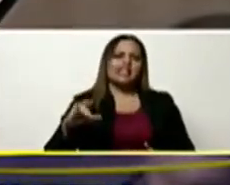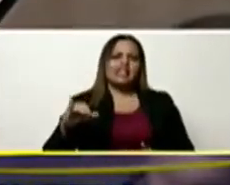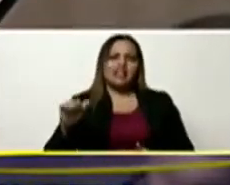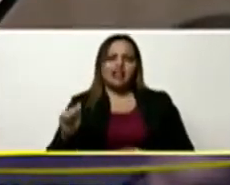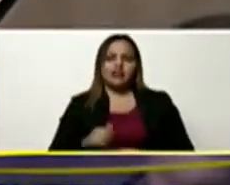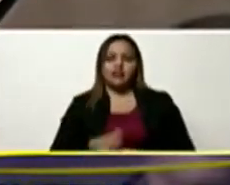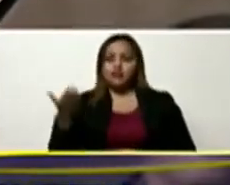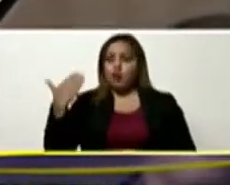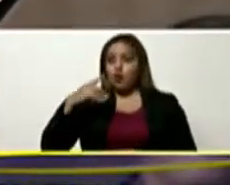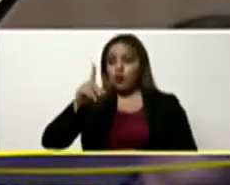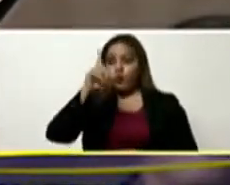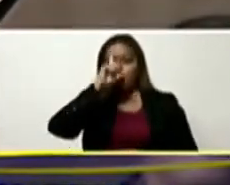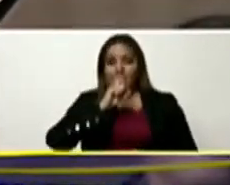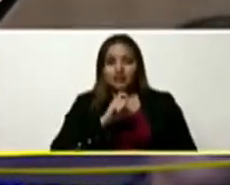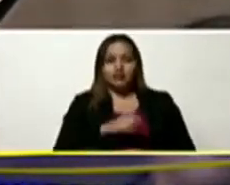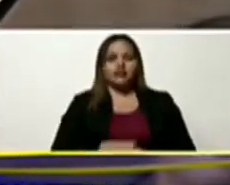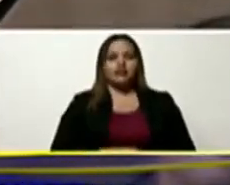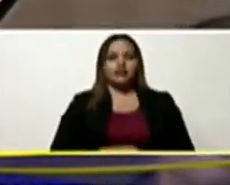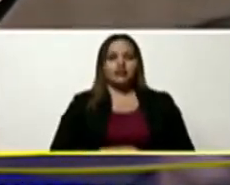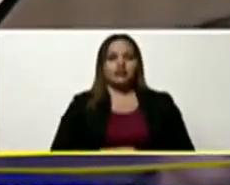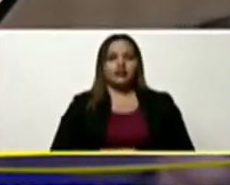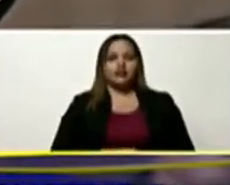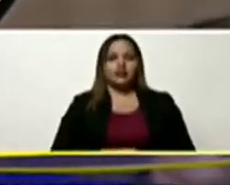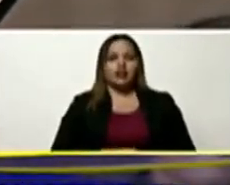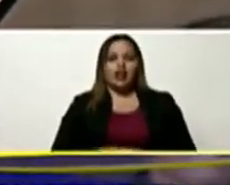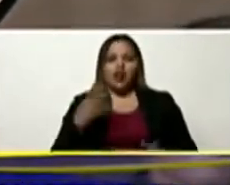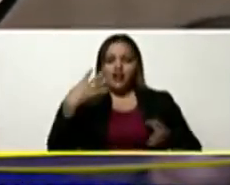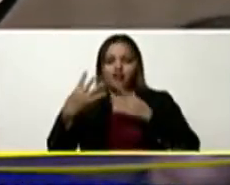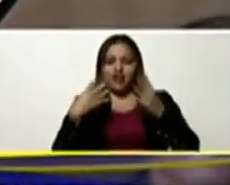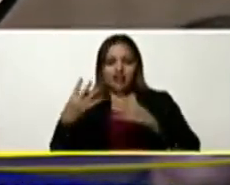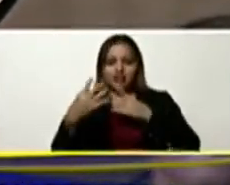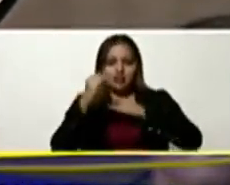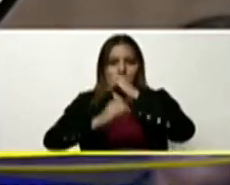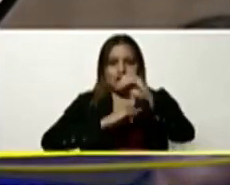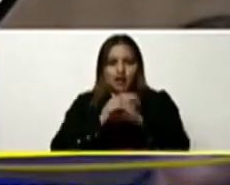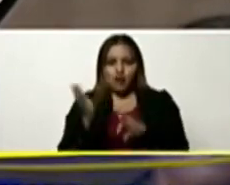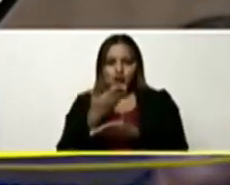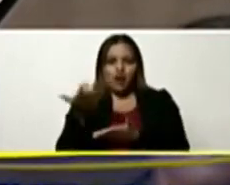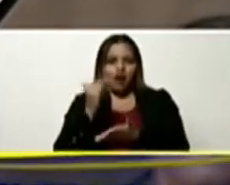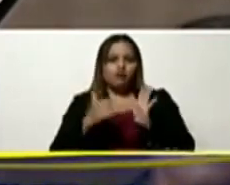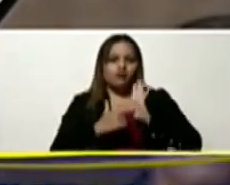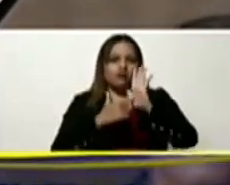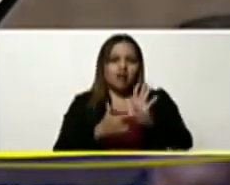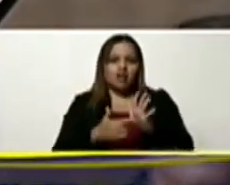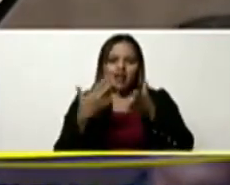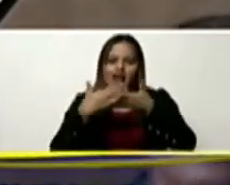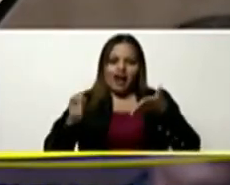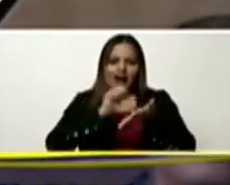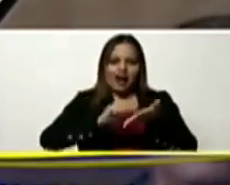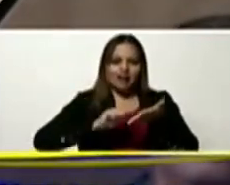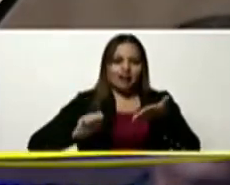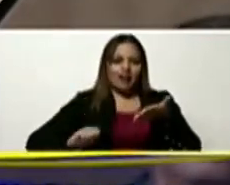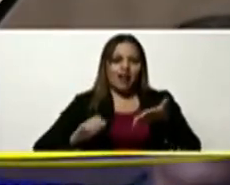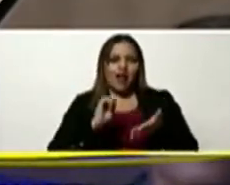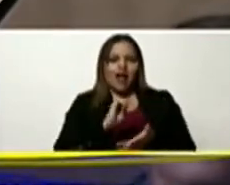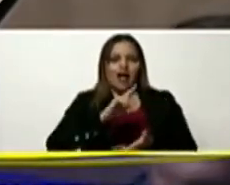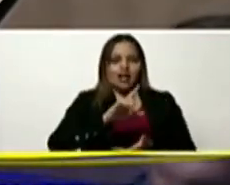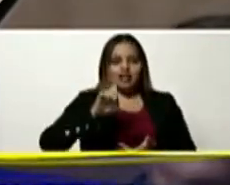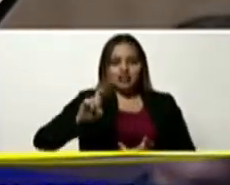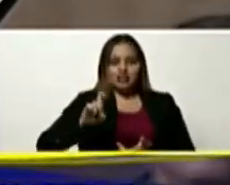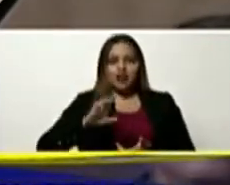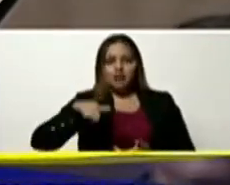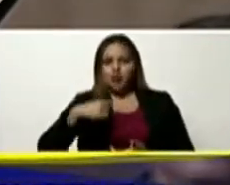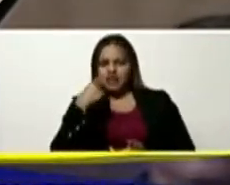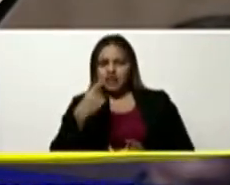un año, en la edición anterior de la FIBEN, estuvimos presentando las cartas de Alex, y puedo decir un